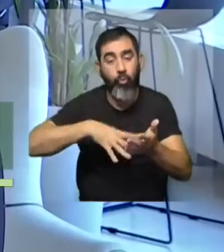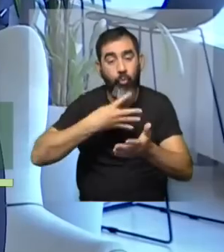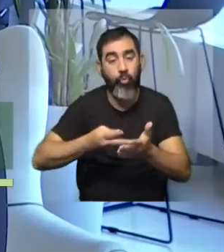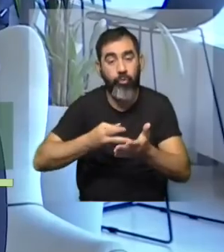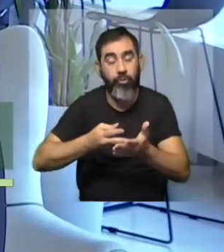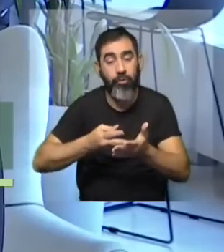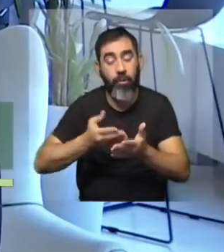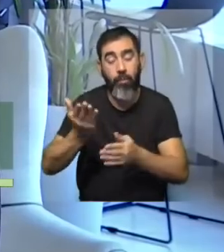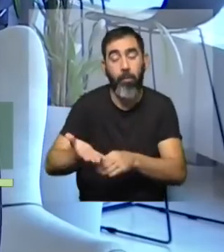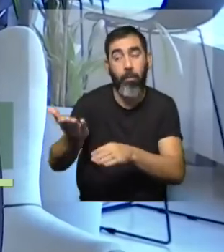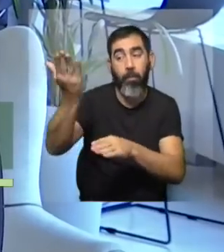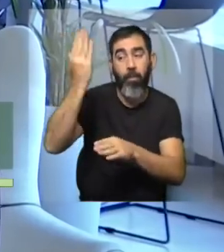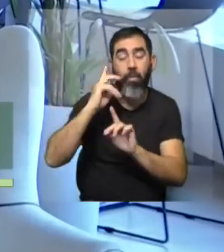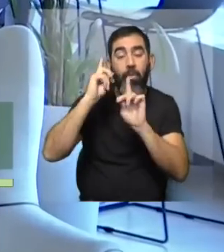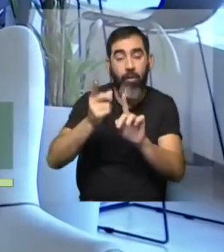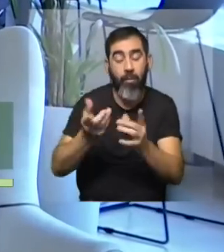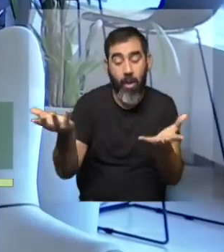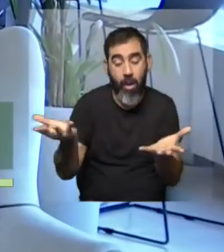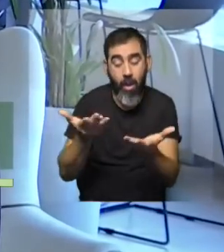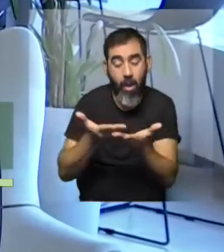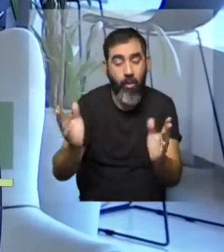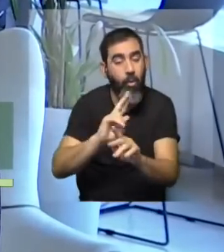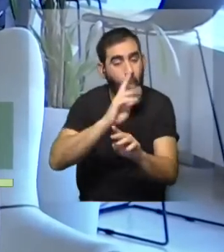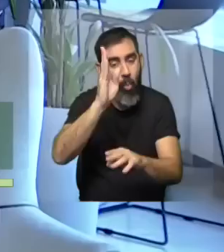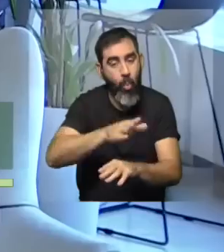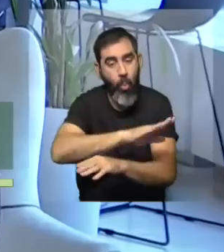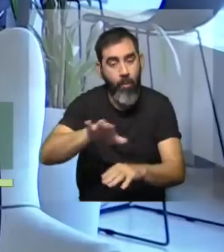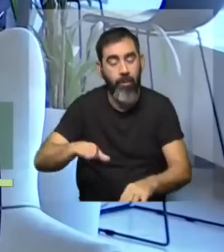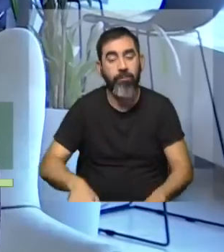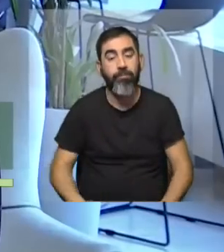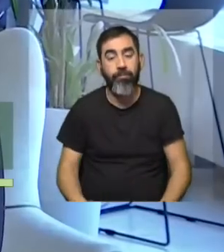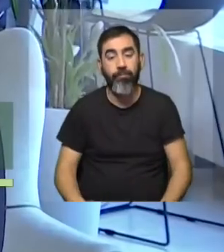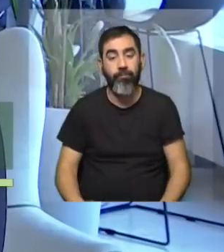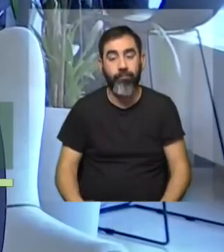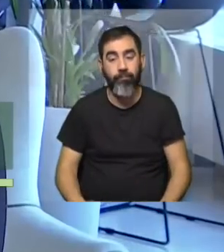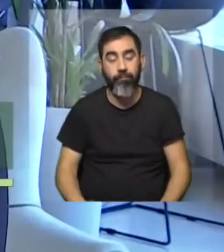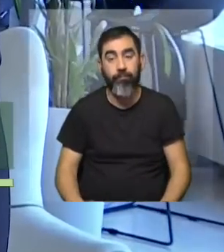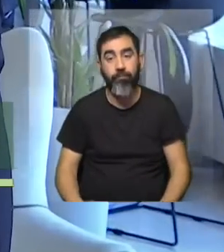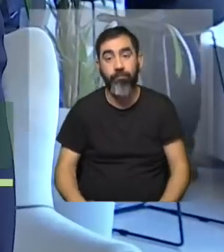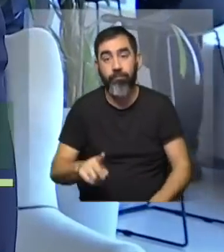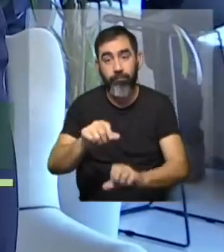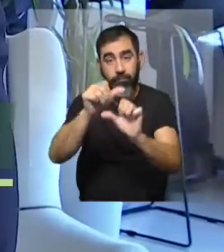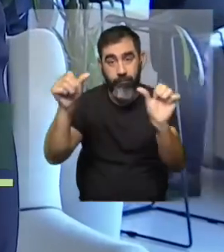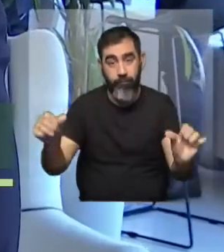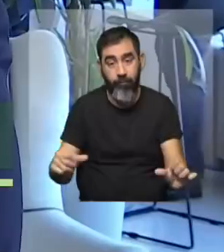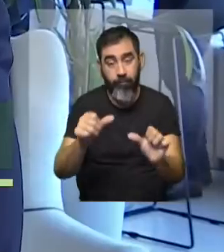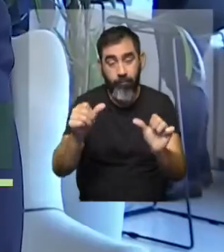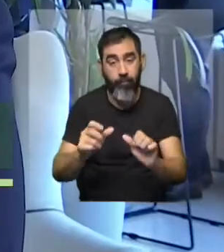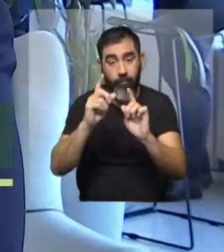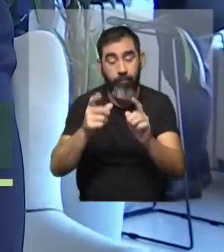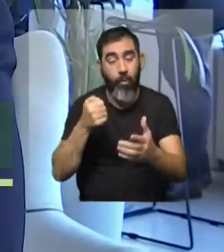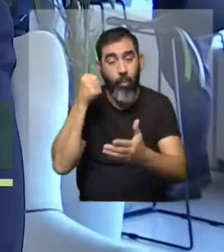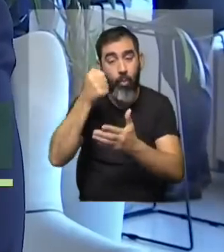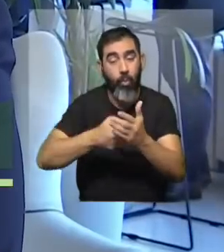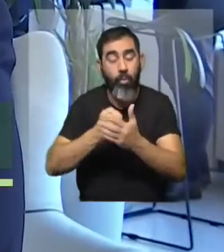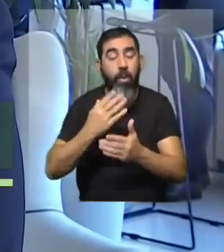lo que se nos sucedió en el pasado tiene que estar refrendado para que no vuelva a suceder nunca más y dentro de estas estas acciones está la lucha